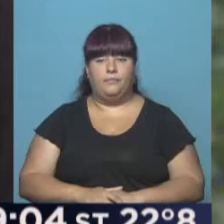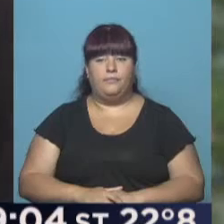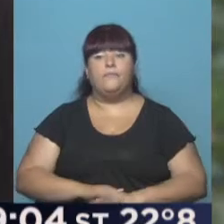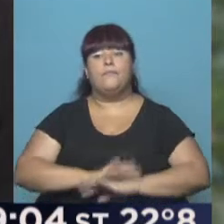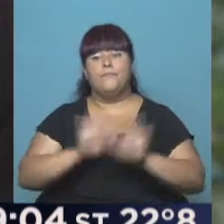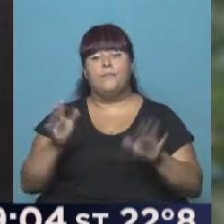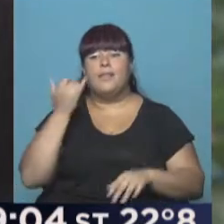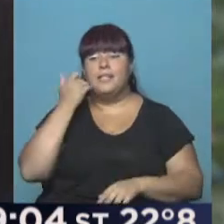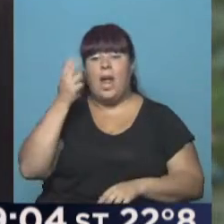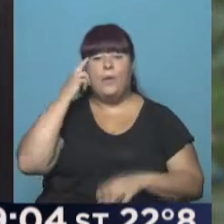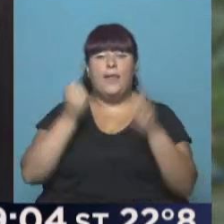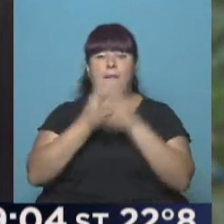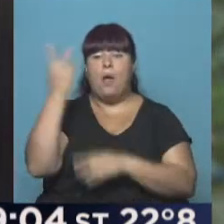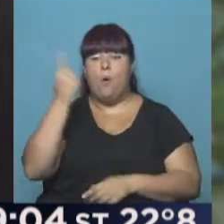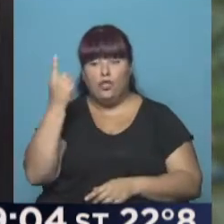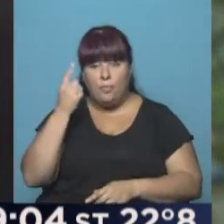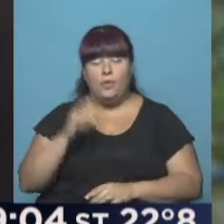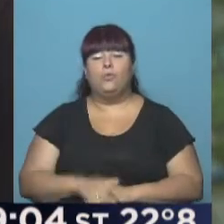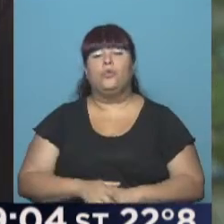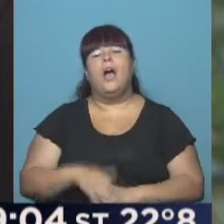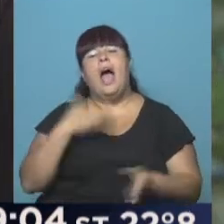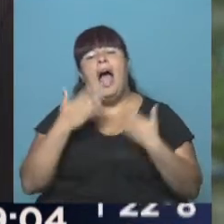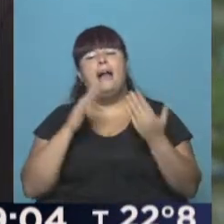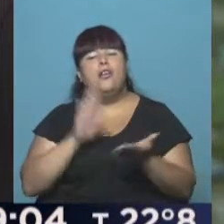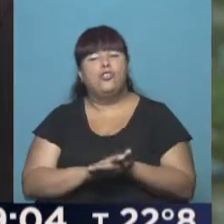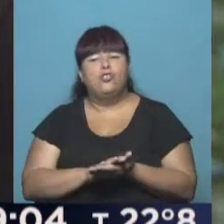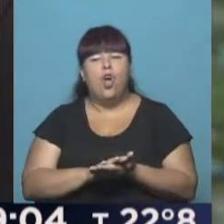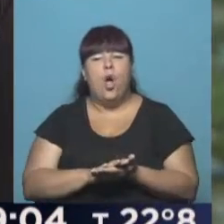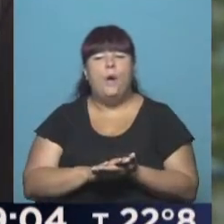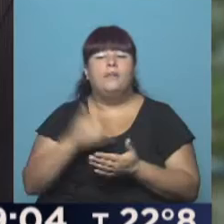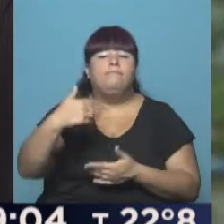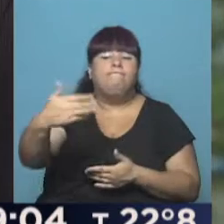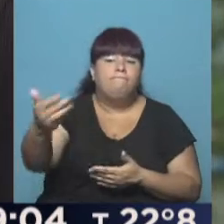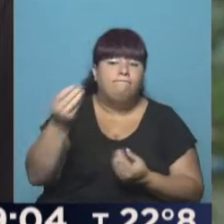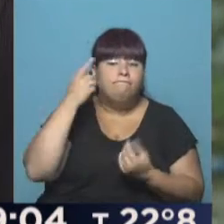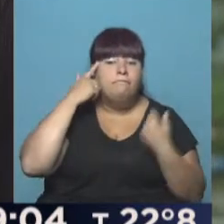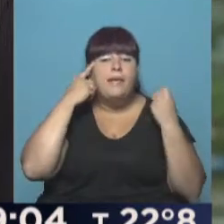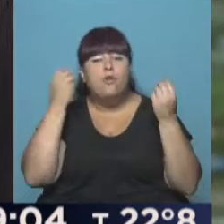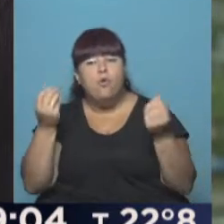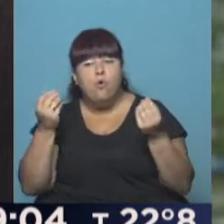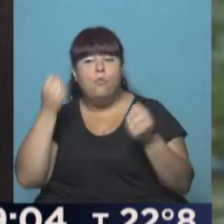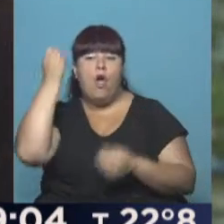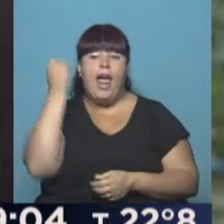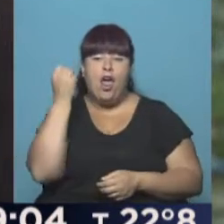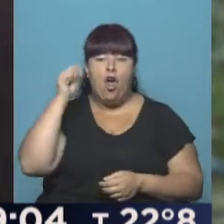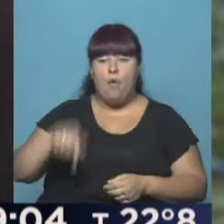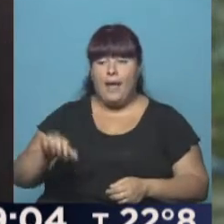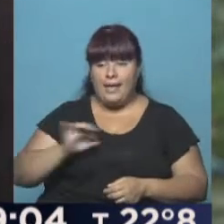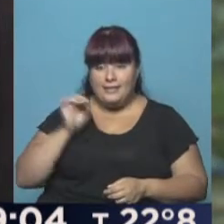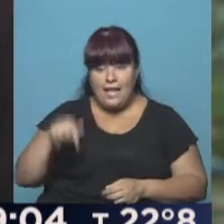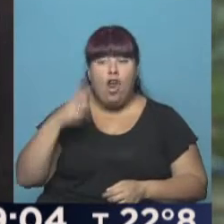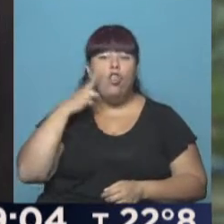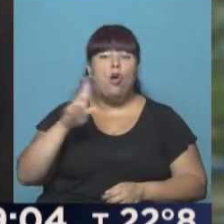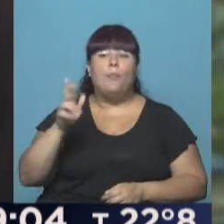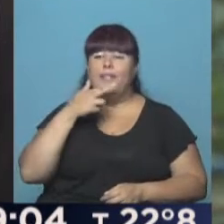bueno cuatro minutos ya pasaron de las nueve de la mañana vamos a hablar de las perspectivas las expectativas económicas para este año